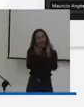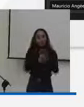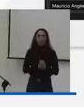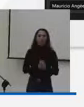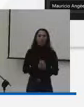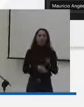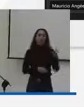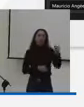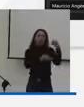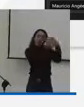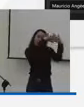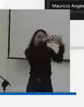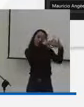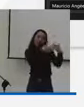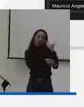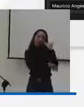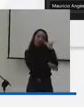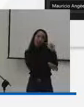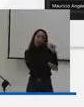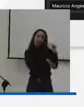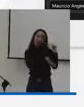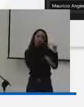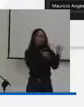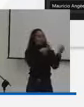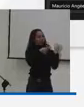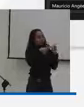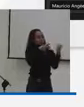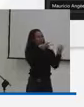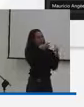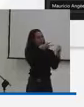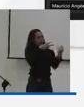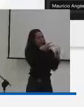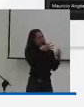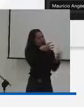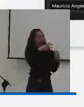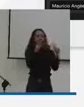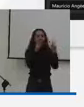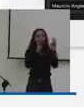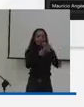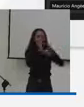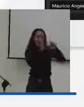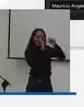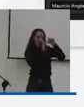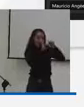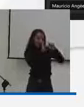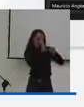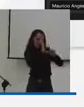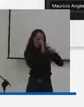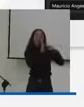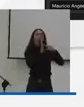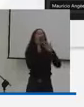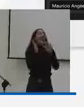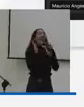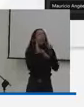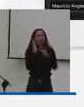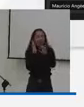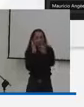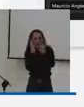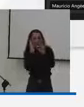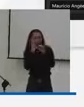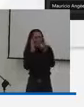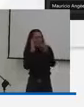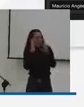preguntas inicialmente de la señora María Jimena Sánchez ella hace referencia a que en el artículo 12 y 14